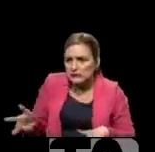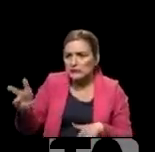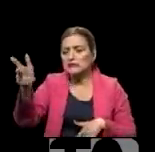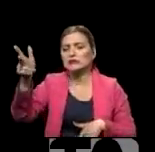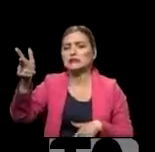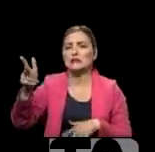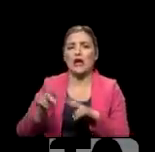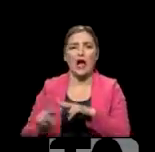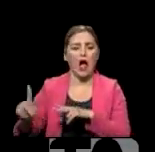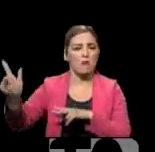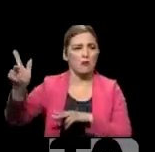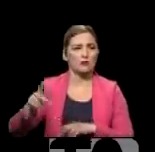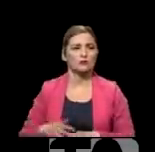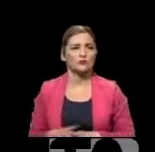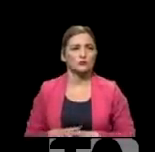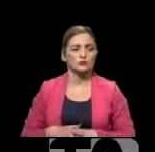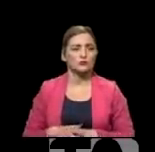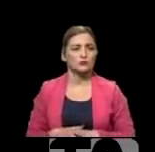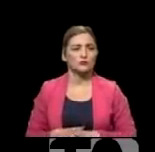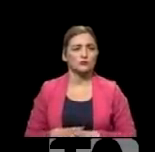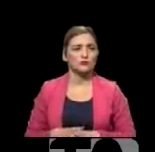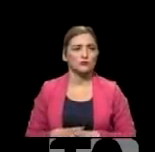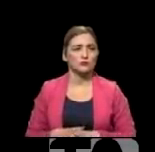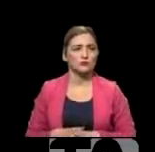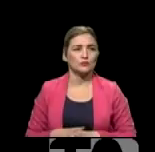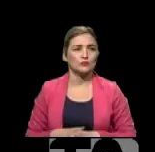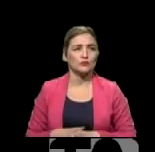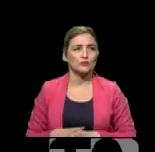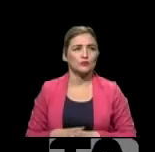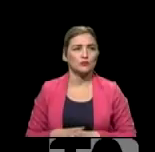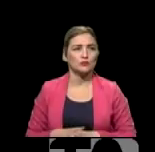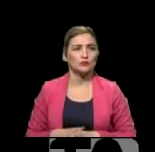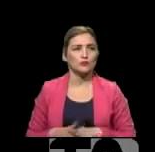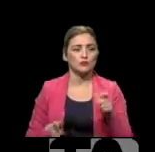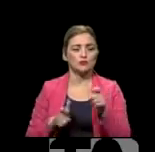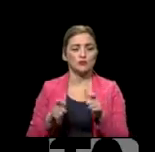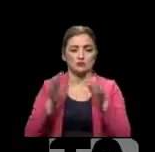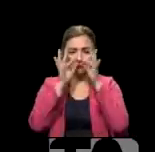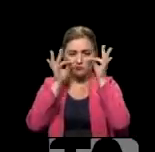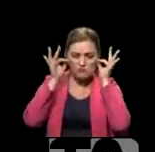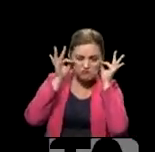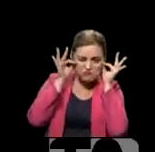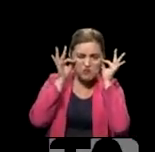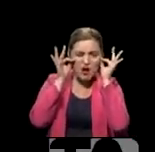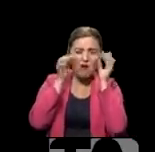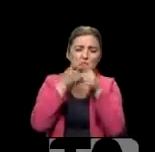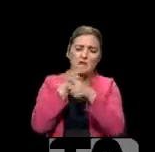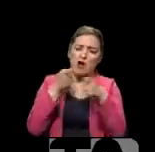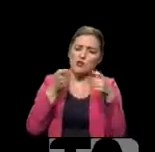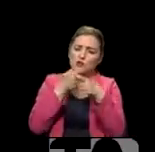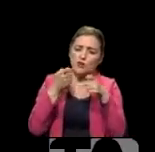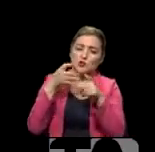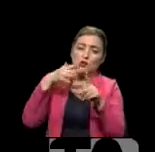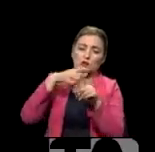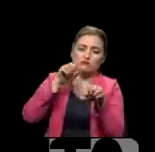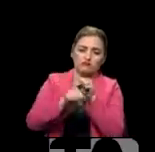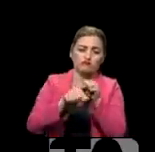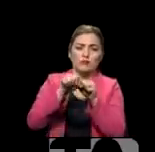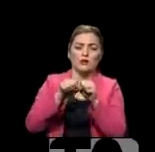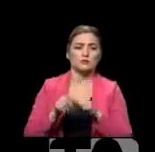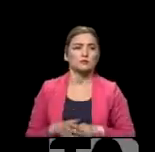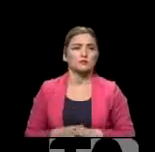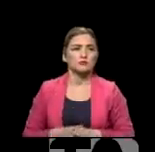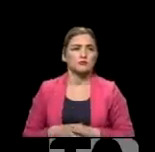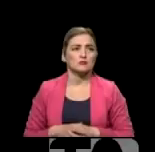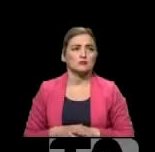para regresarse. Mire, ahí están. Sobre todo que son vándalos disfrazados de manifestantes, ¿no? Tratan de prácticamente irrumpir en la propiedad